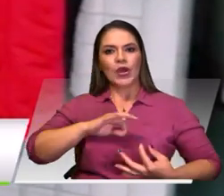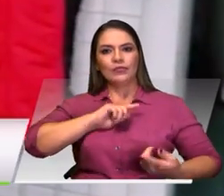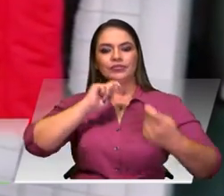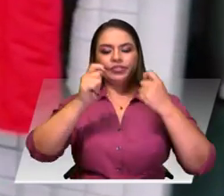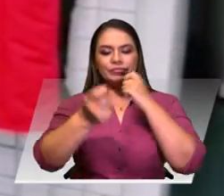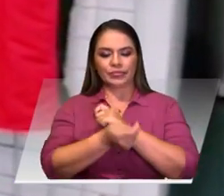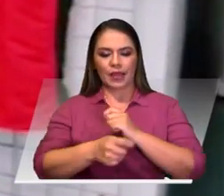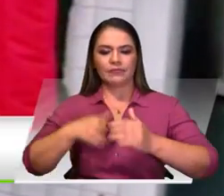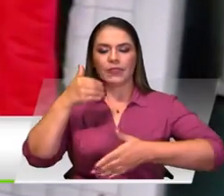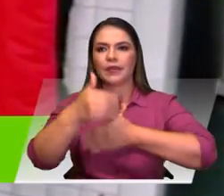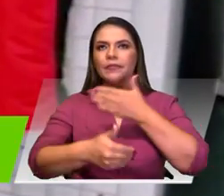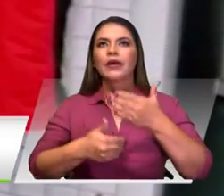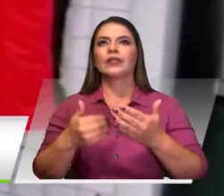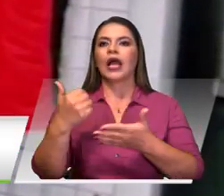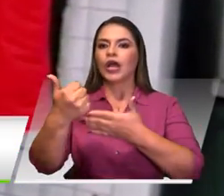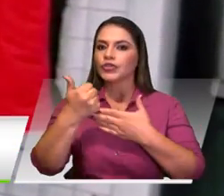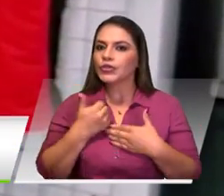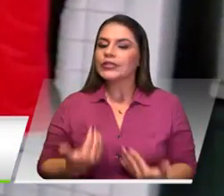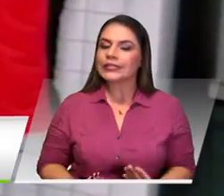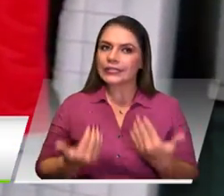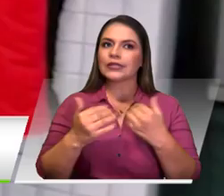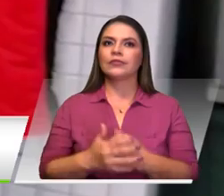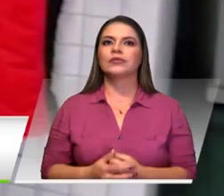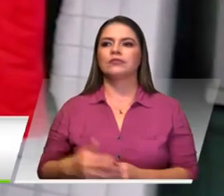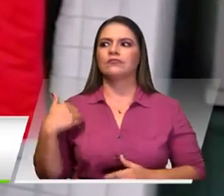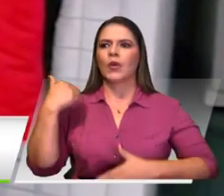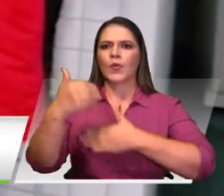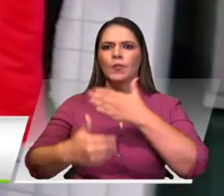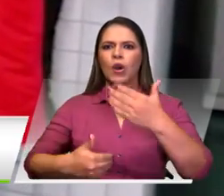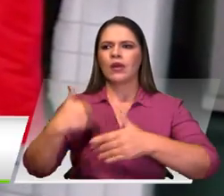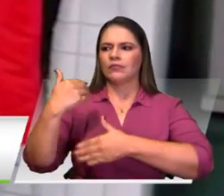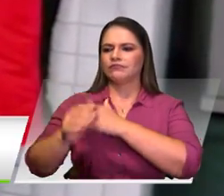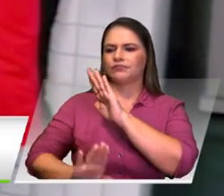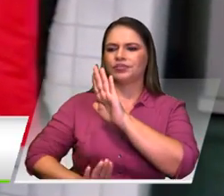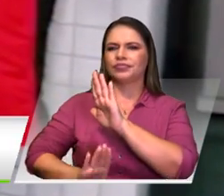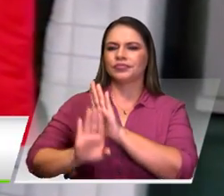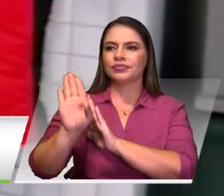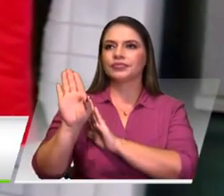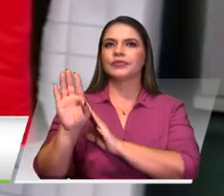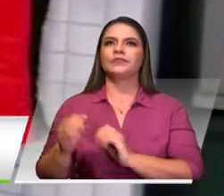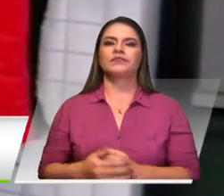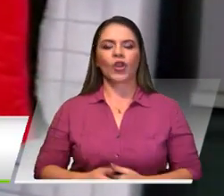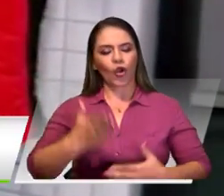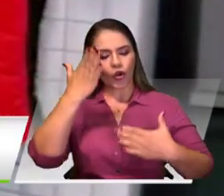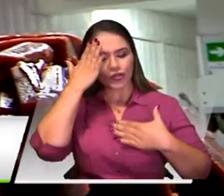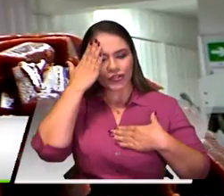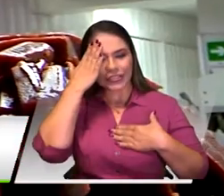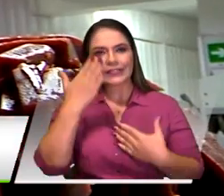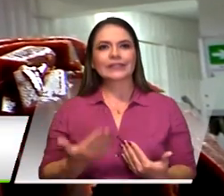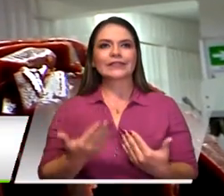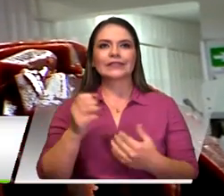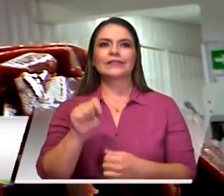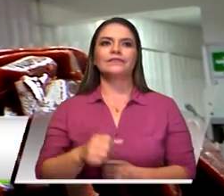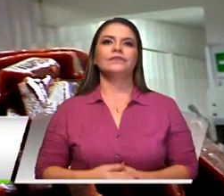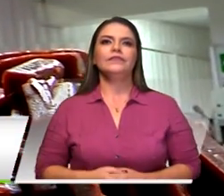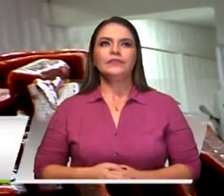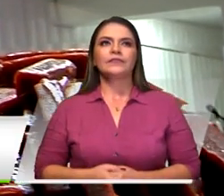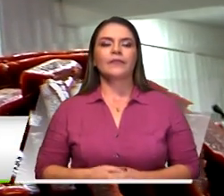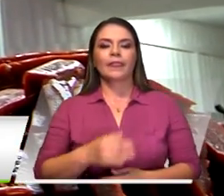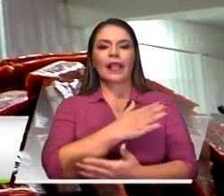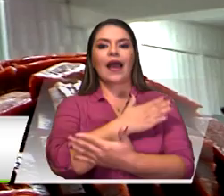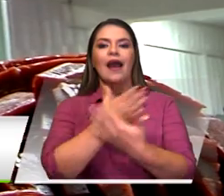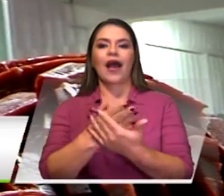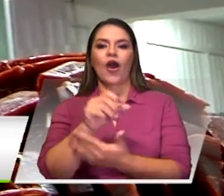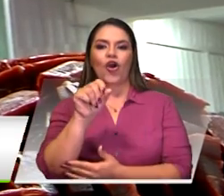estructura y herramientas nos han permitido un proceso de crecimiento organizado y consciente. Hasta el 11